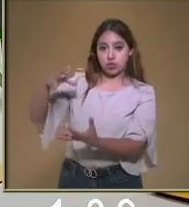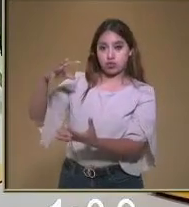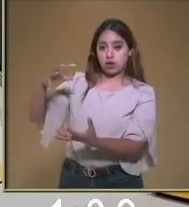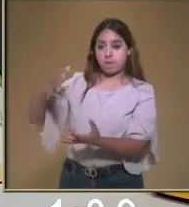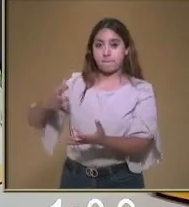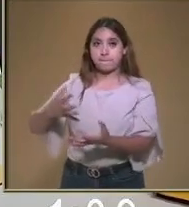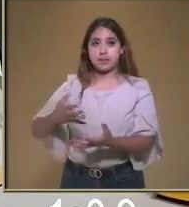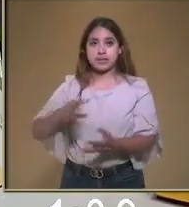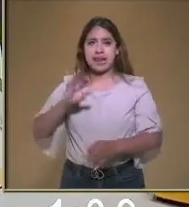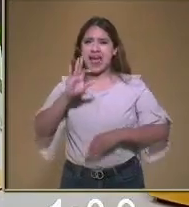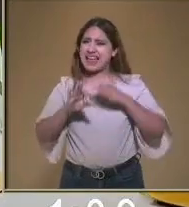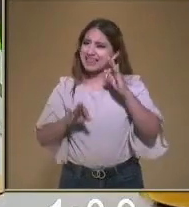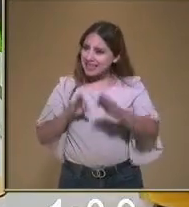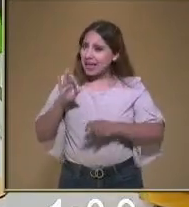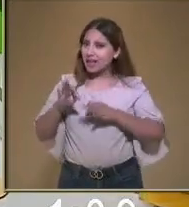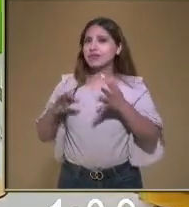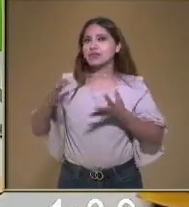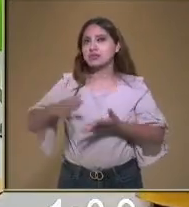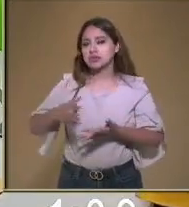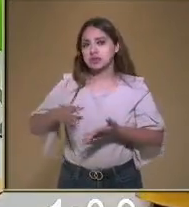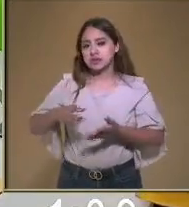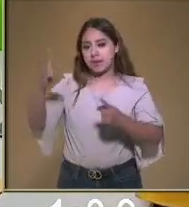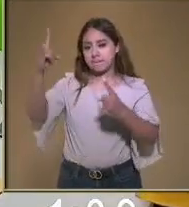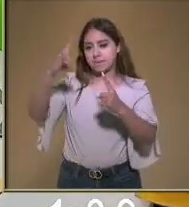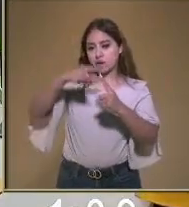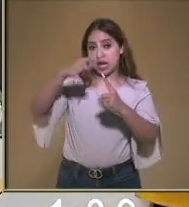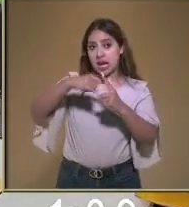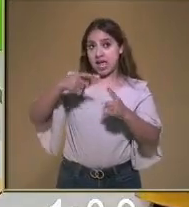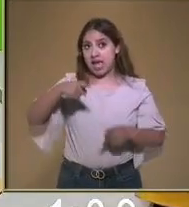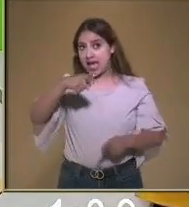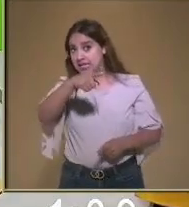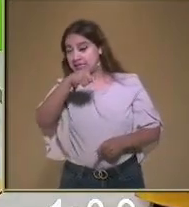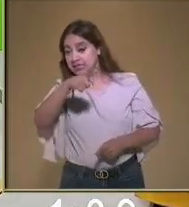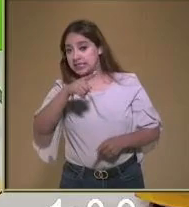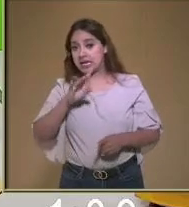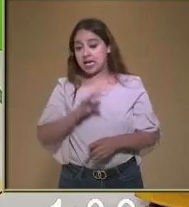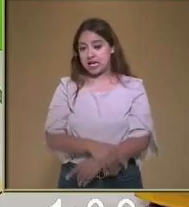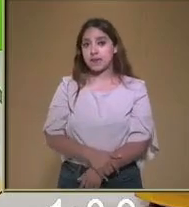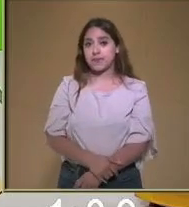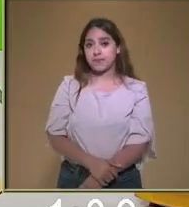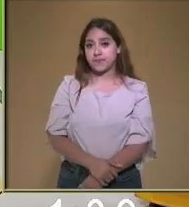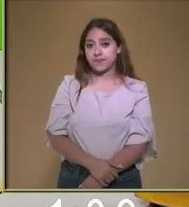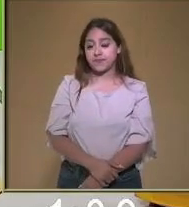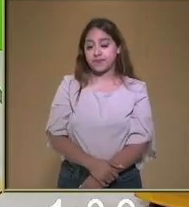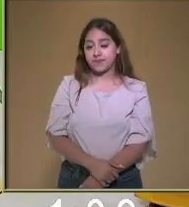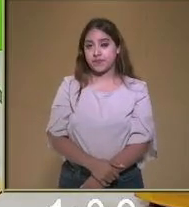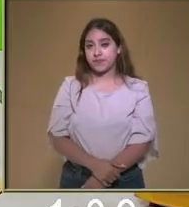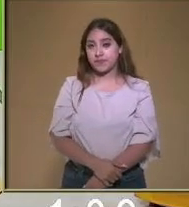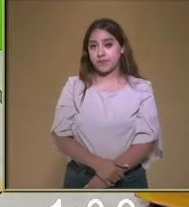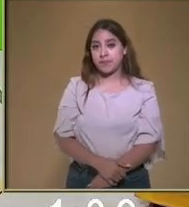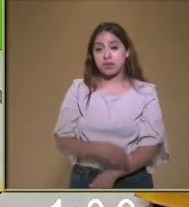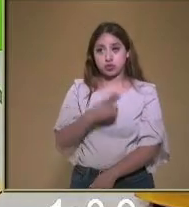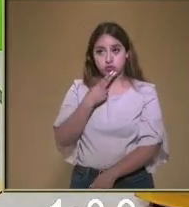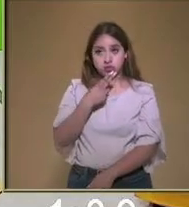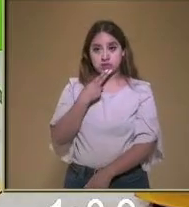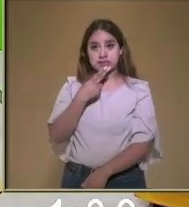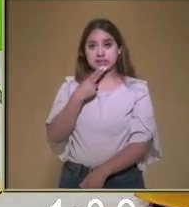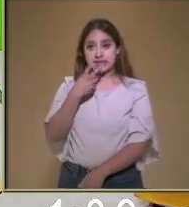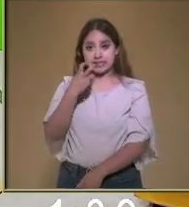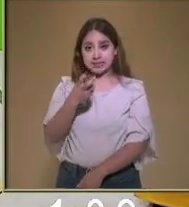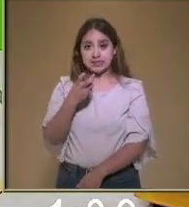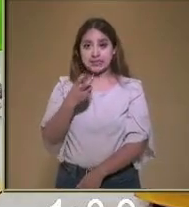Intentando que esta se meta dentro de esa portería que, en este caso, vamos a usar la